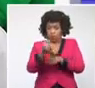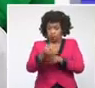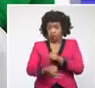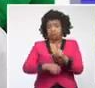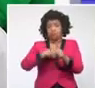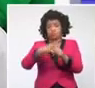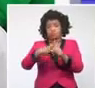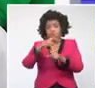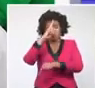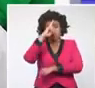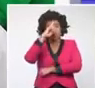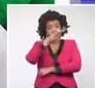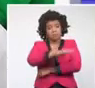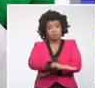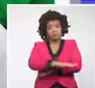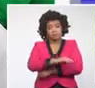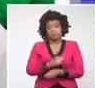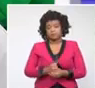que se encuentran ingresados.